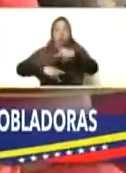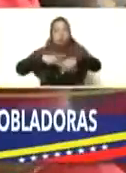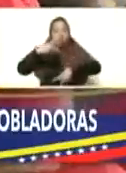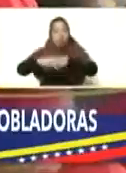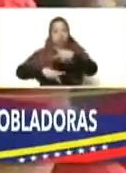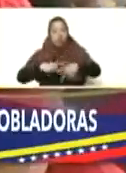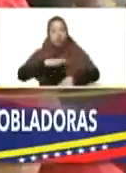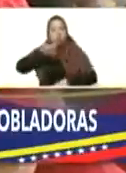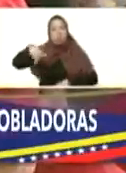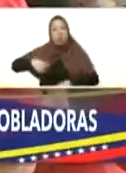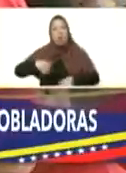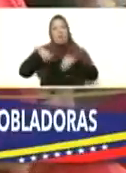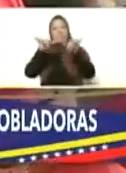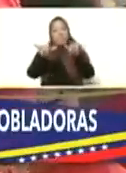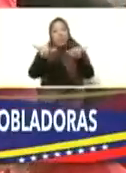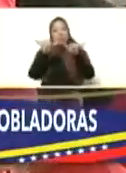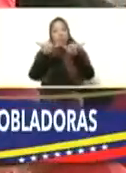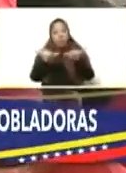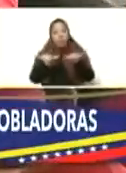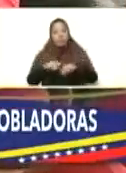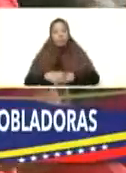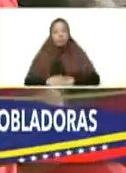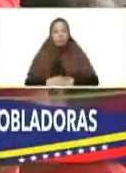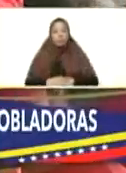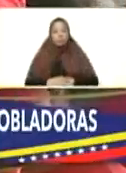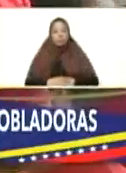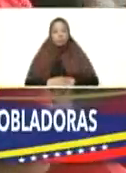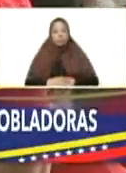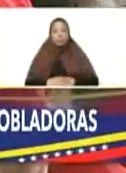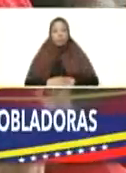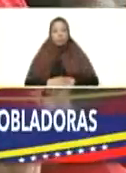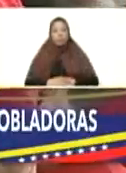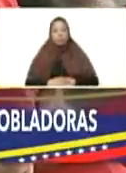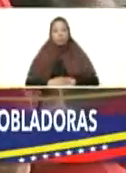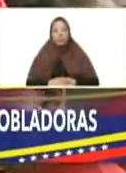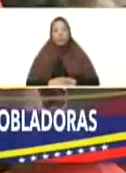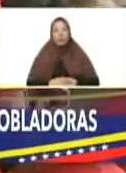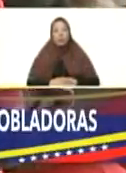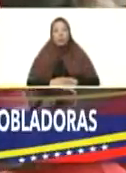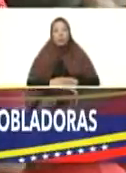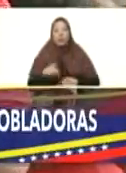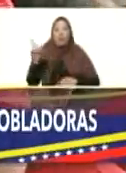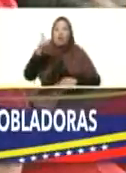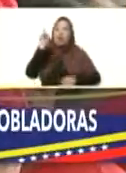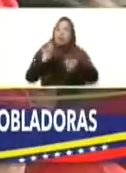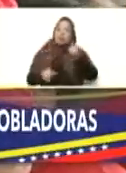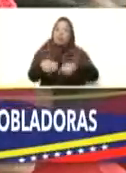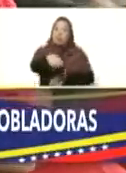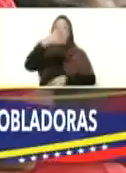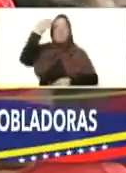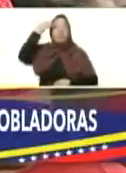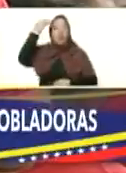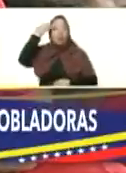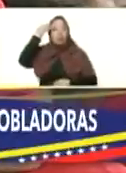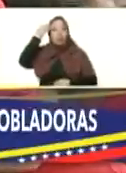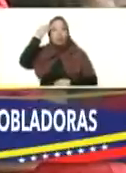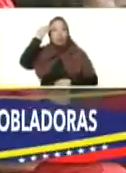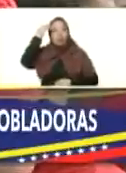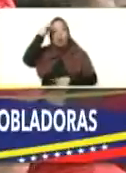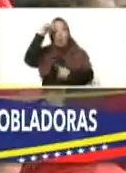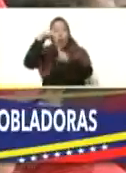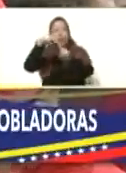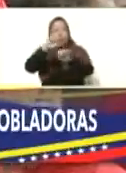que nosotros mismos hay veces que no sabemos a dónde vamos pero que si sabemos dónde vamos